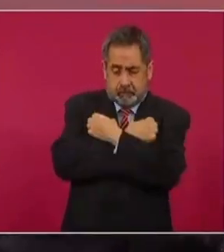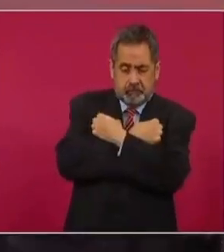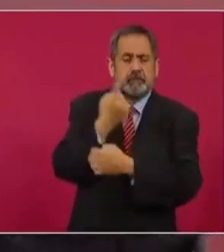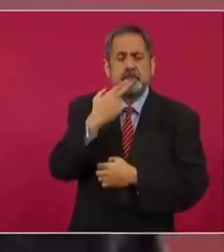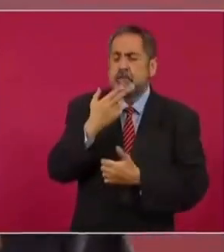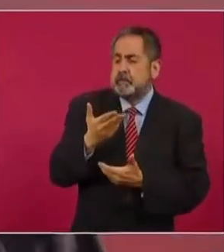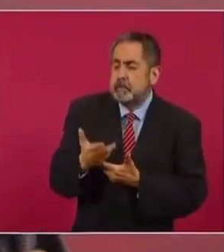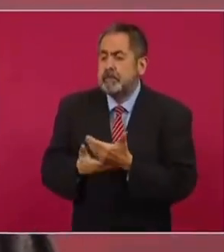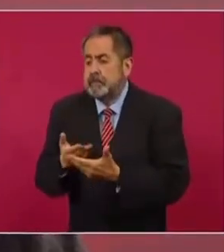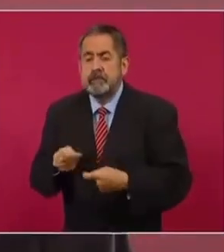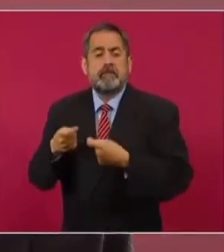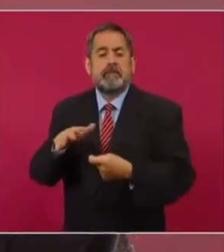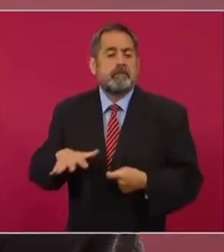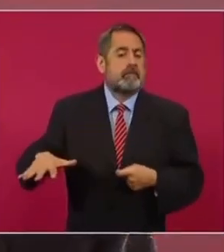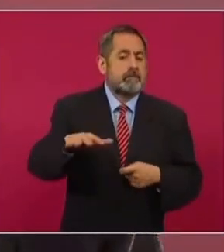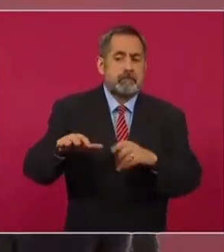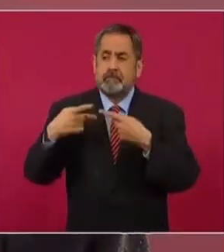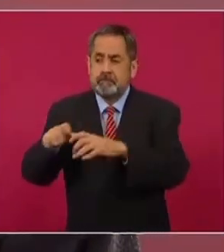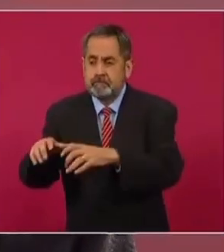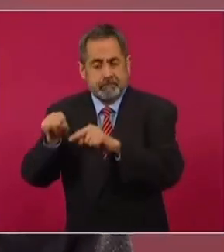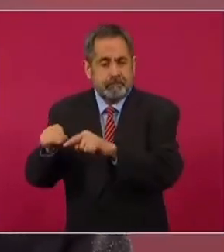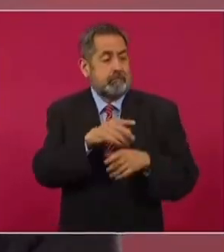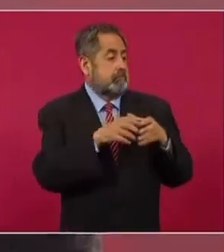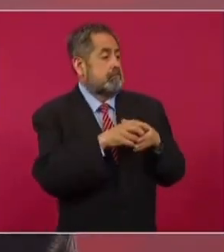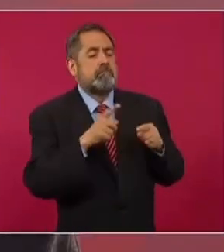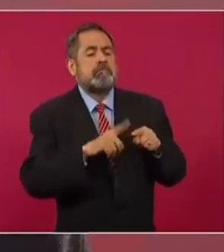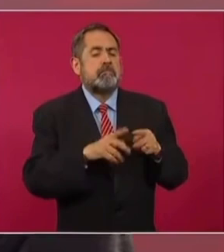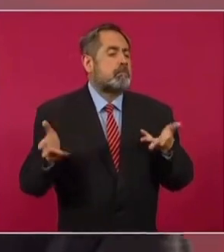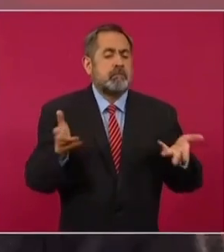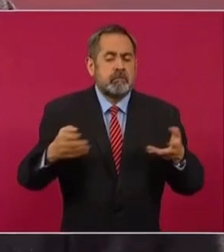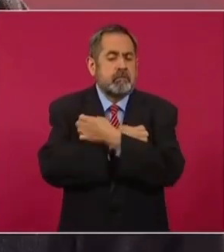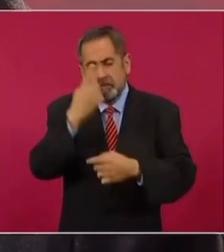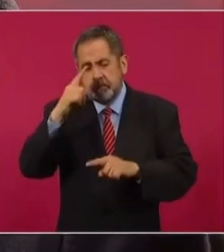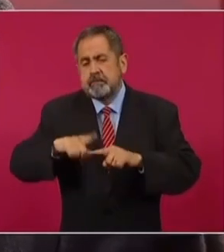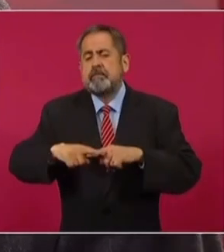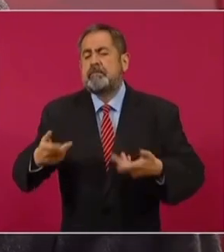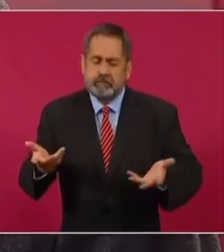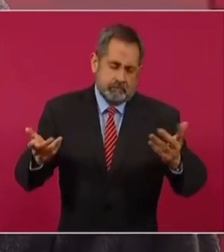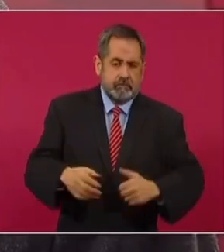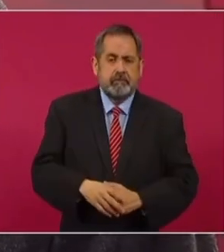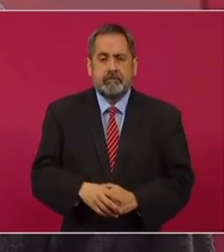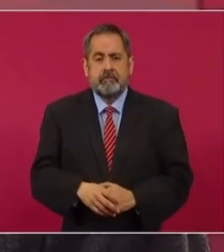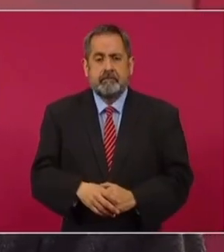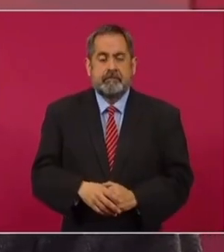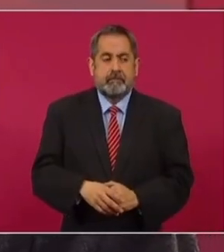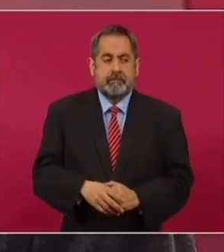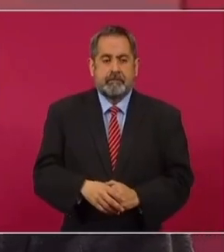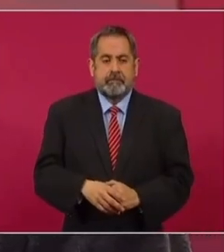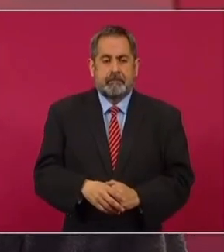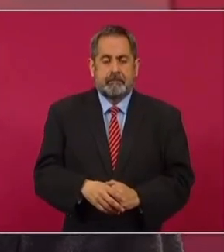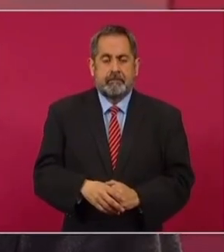servicio de la oligarquía o la educación al servicio del pueblo?